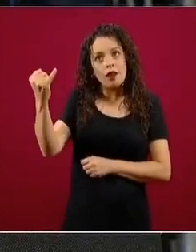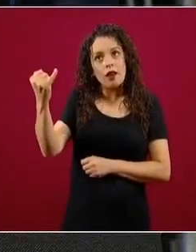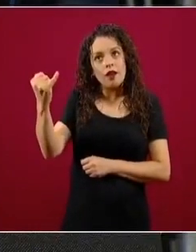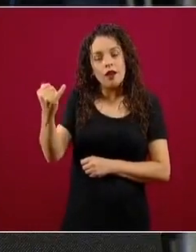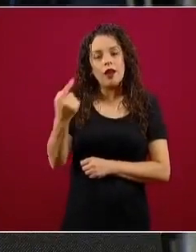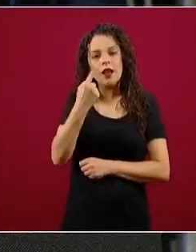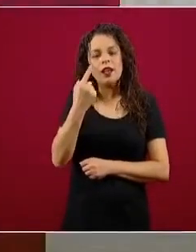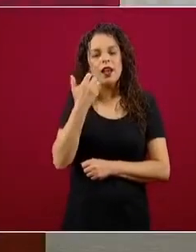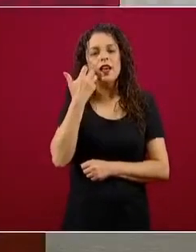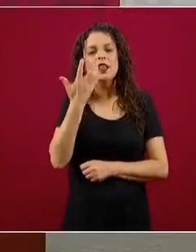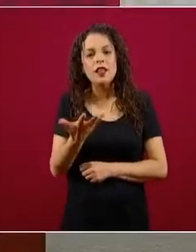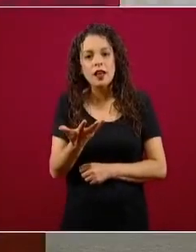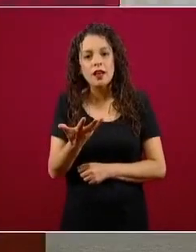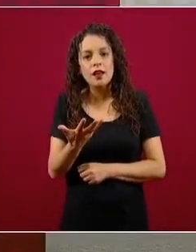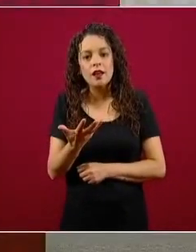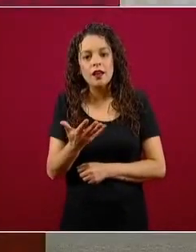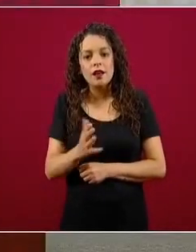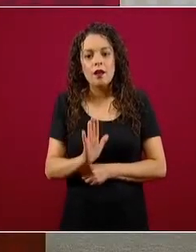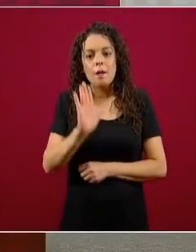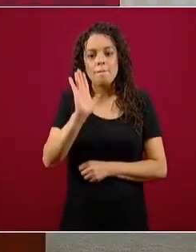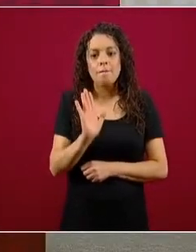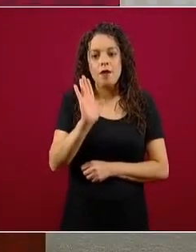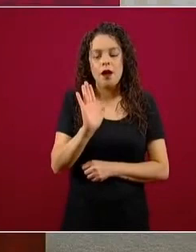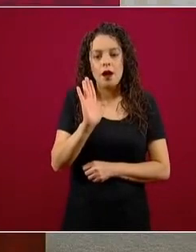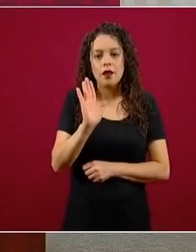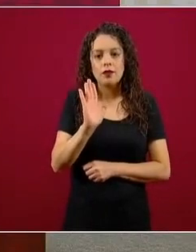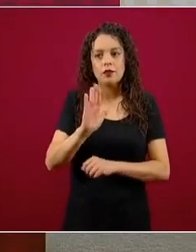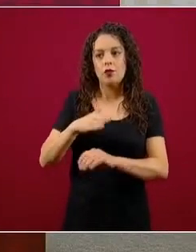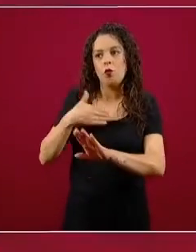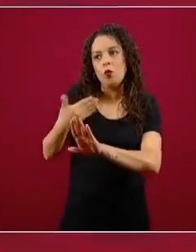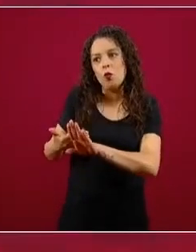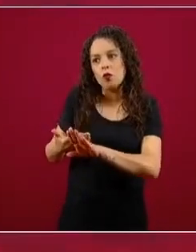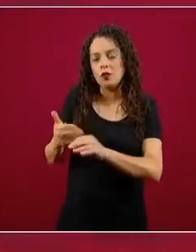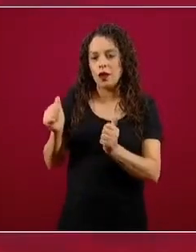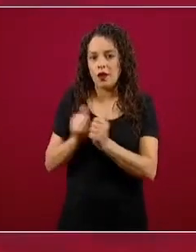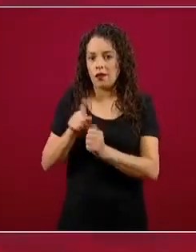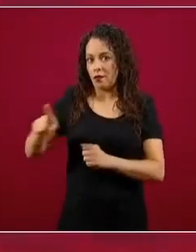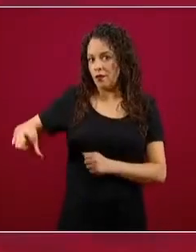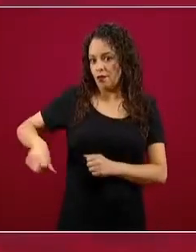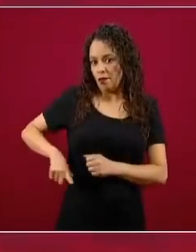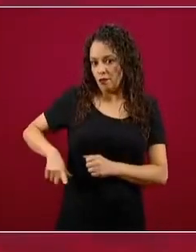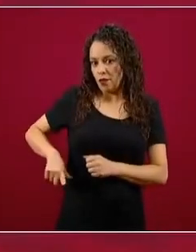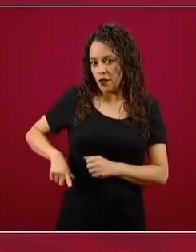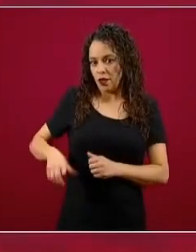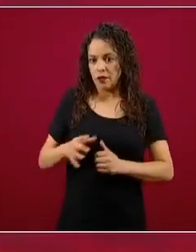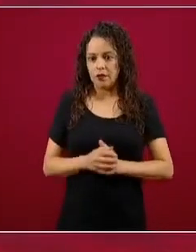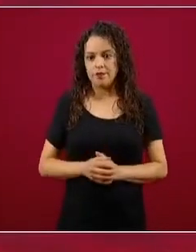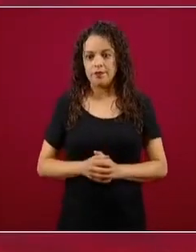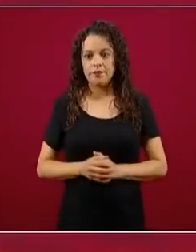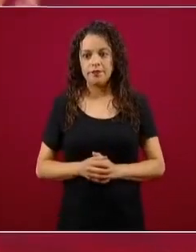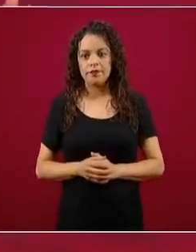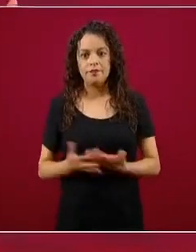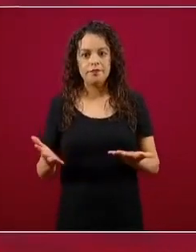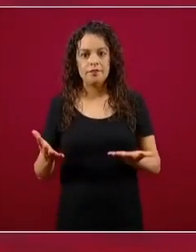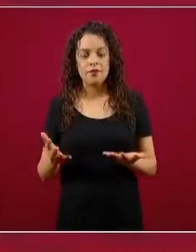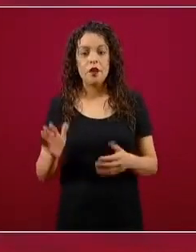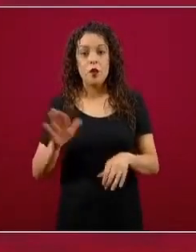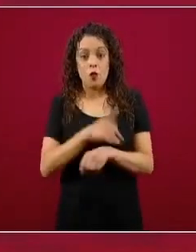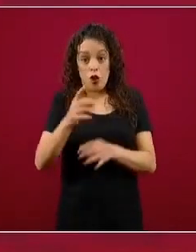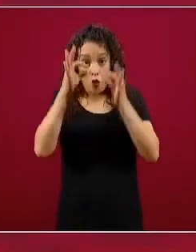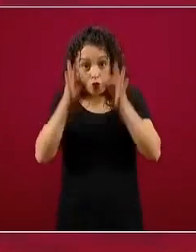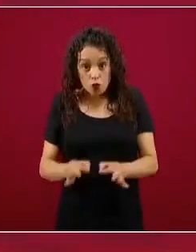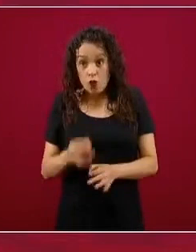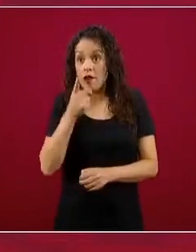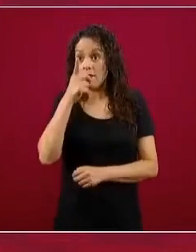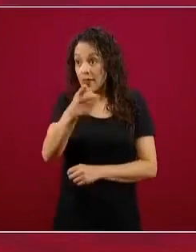persuadir al gobierno, al decírselo explícitamente, o, bueno, tampoco se lo dicen explícitamente, lo dicen indirectamente a